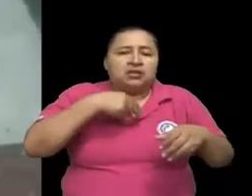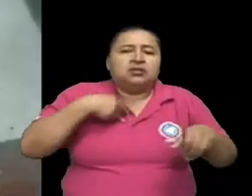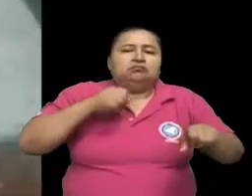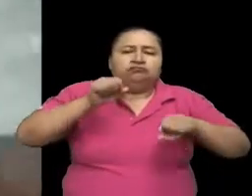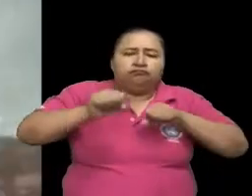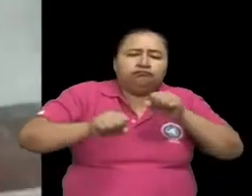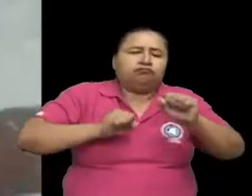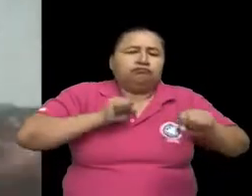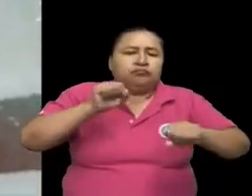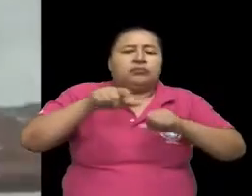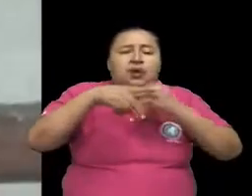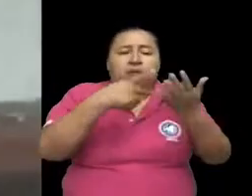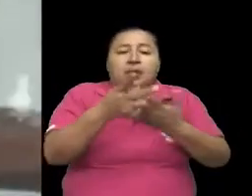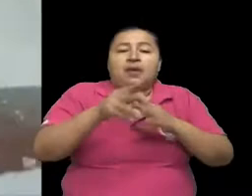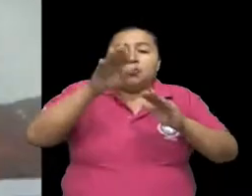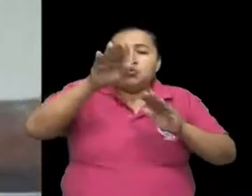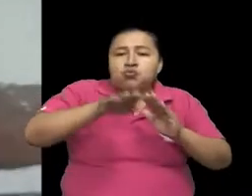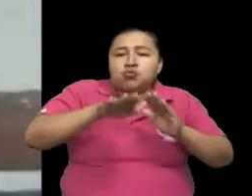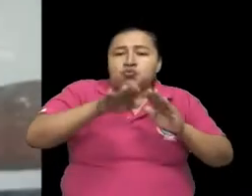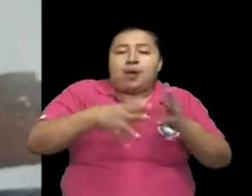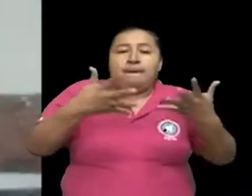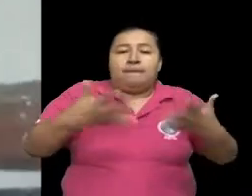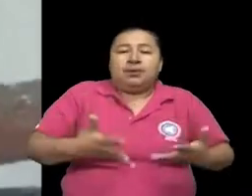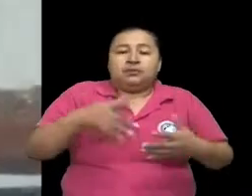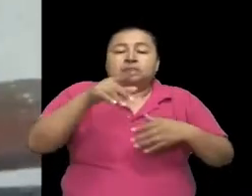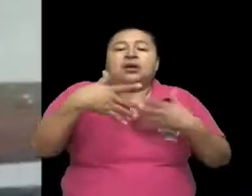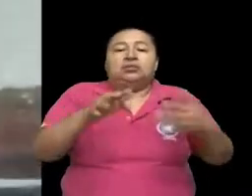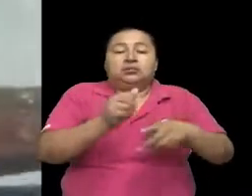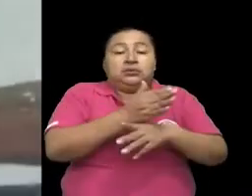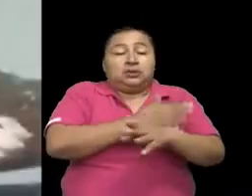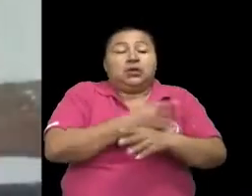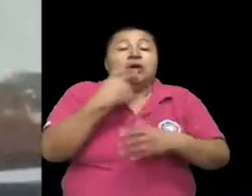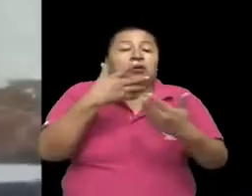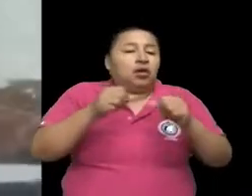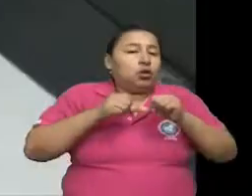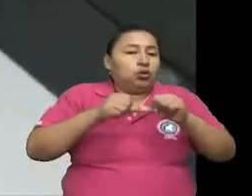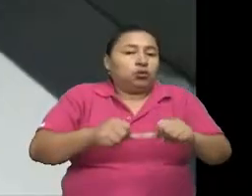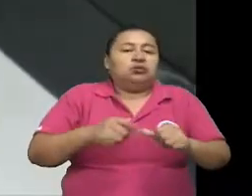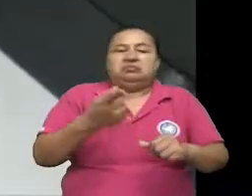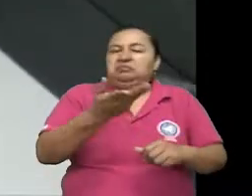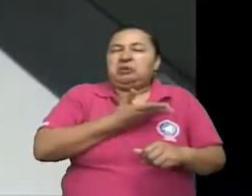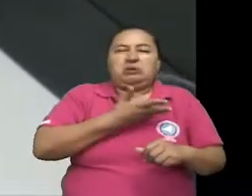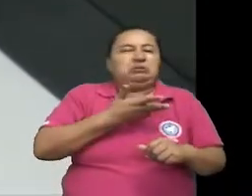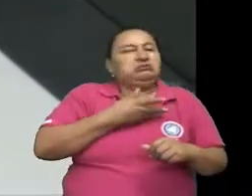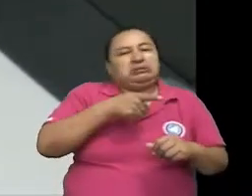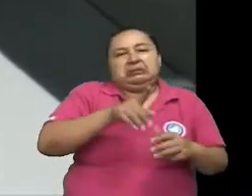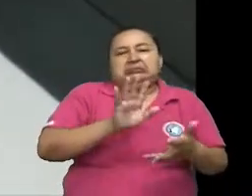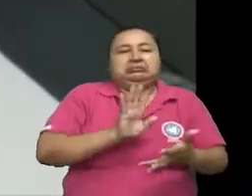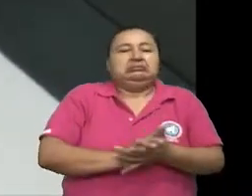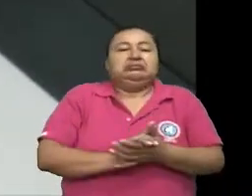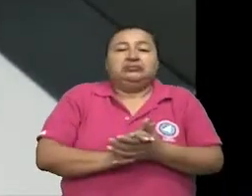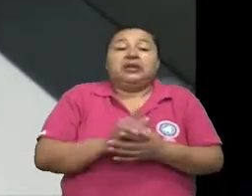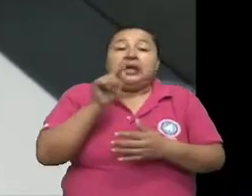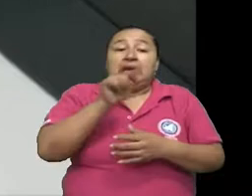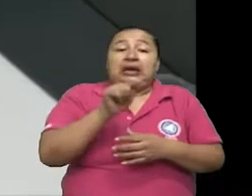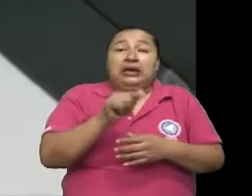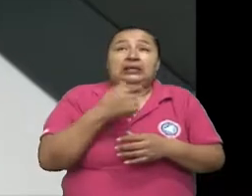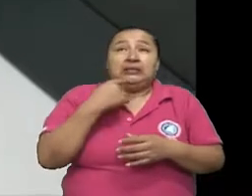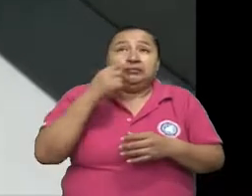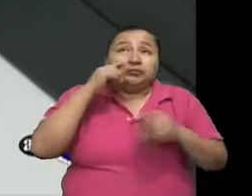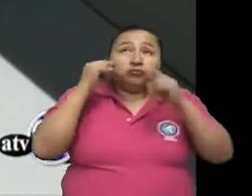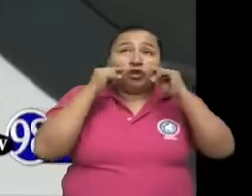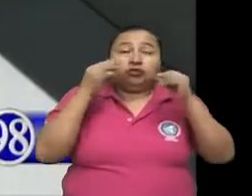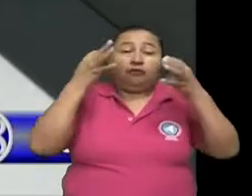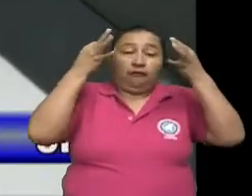ejercicios del programa para perder peso que le habían diseñado, aunque sigan sin gustarle mucho. Este felino se volvió